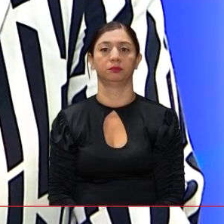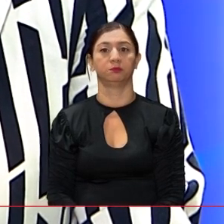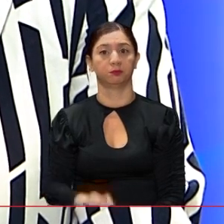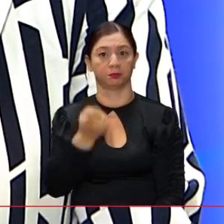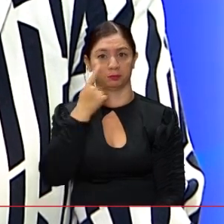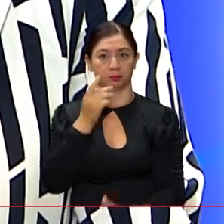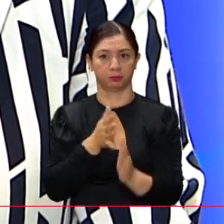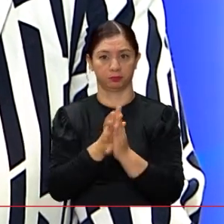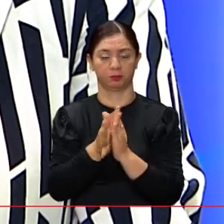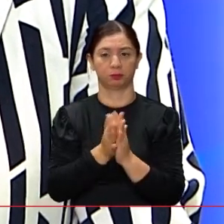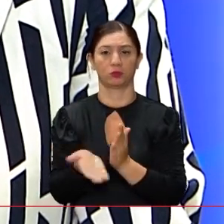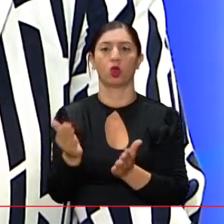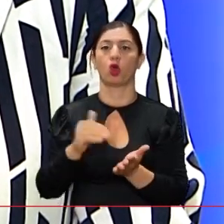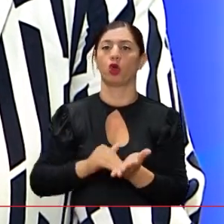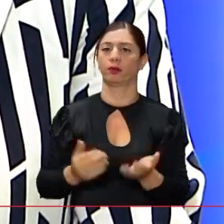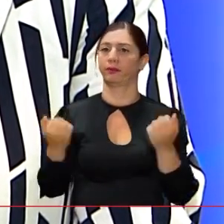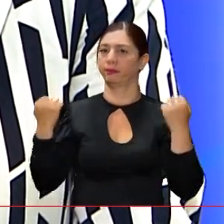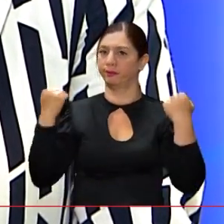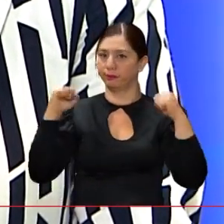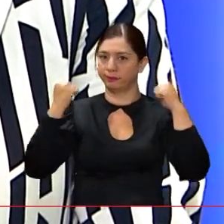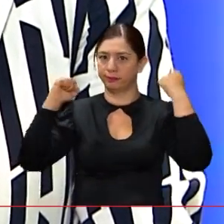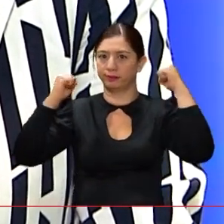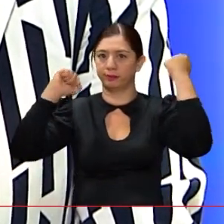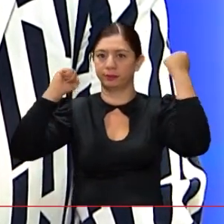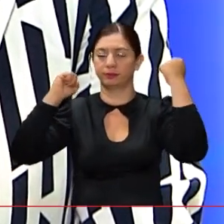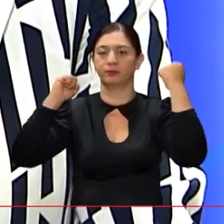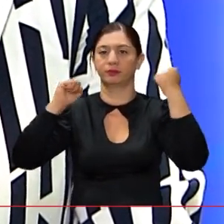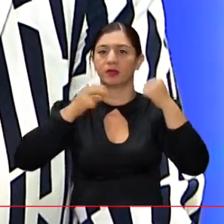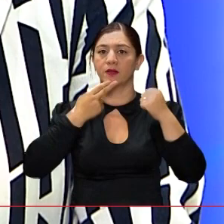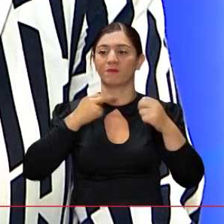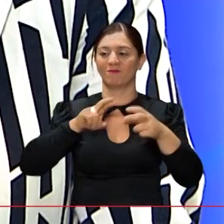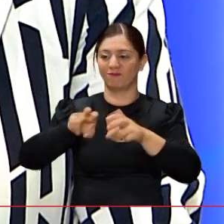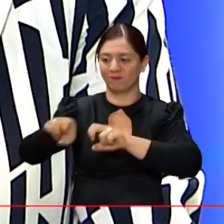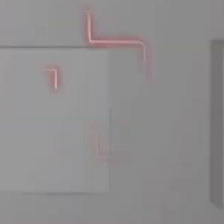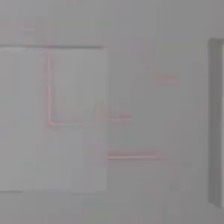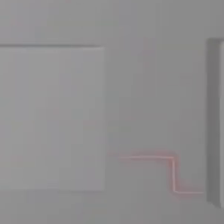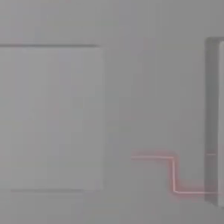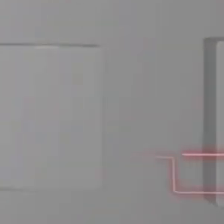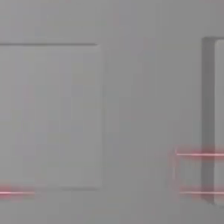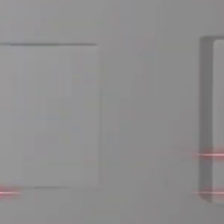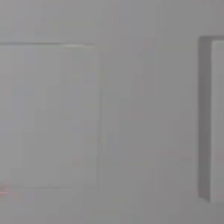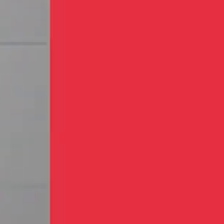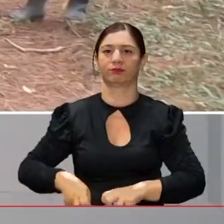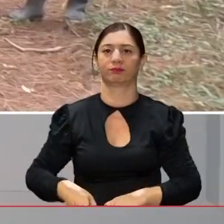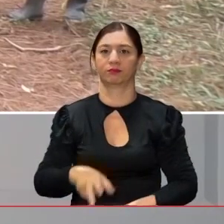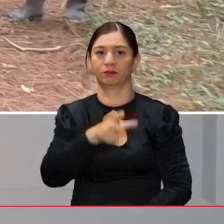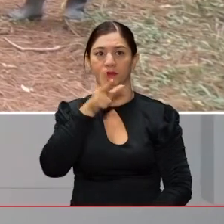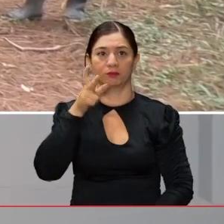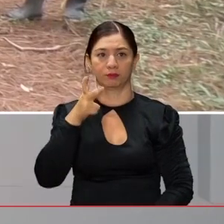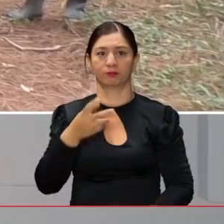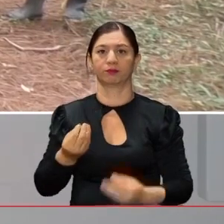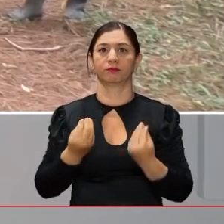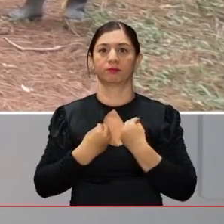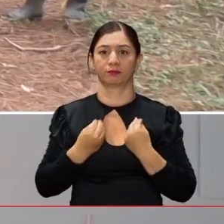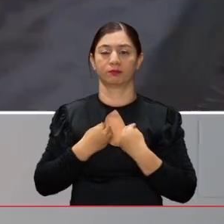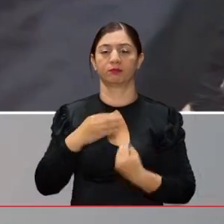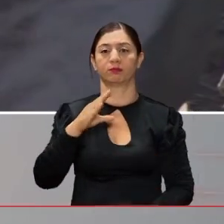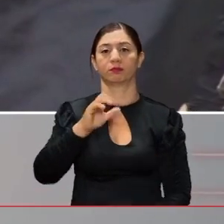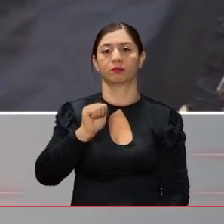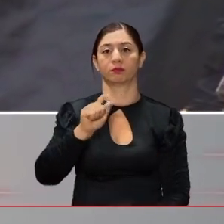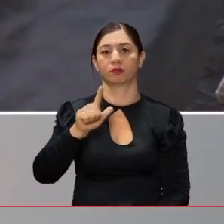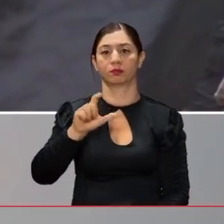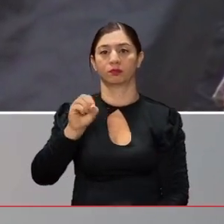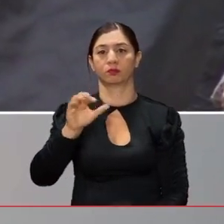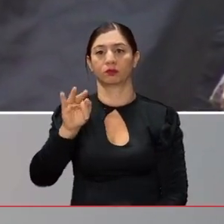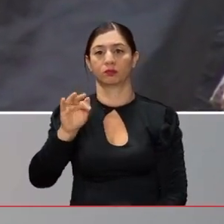Fíjense que nuevamente hay preocupación entre los trabajadores de la caña de azúcar y quienes habitan las haciendas productoras en límites de Caloto y Santander